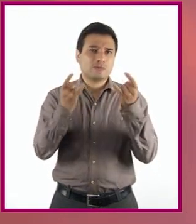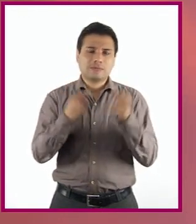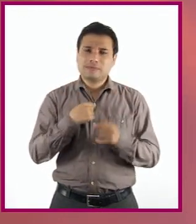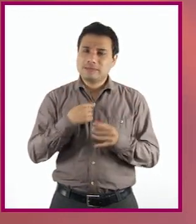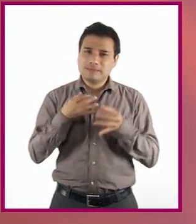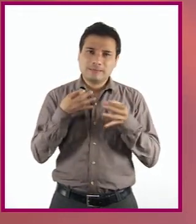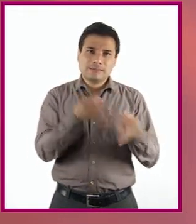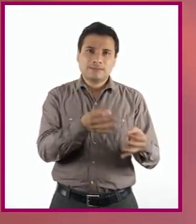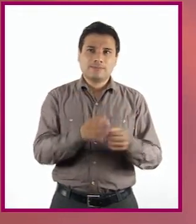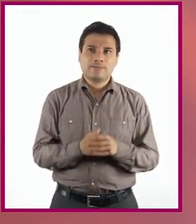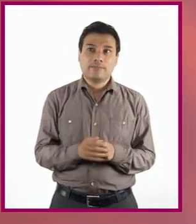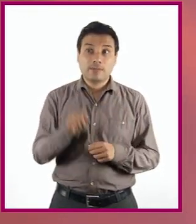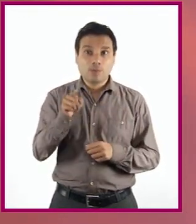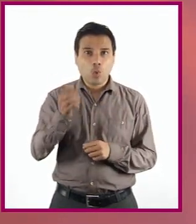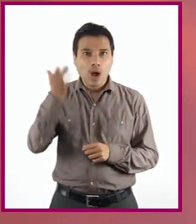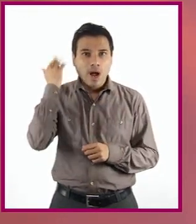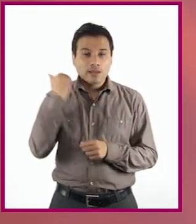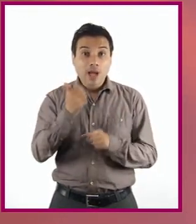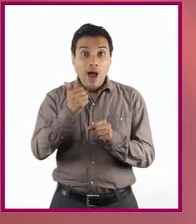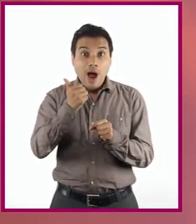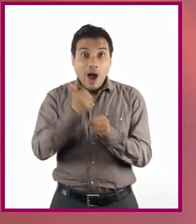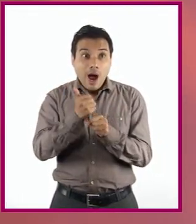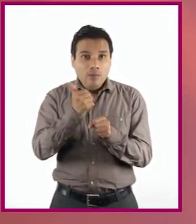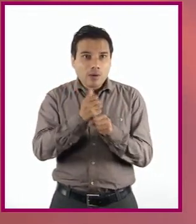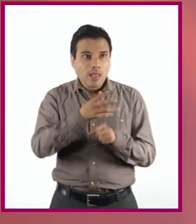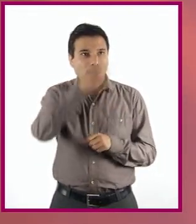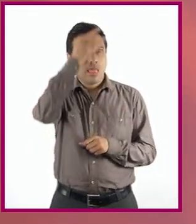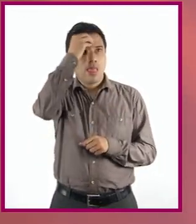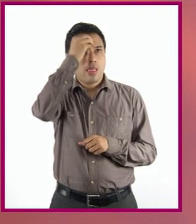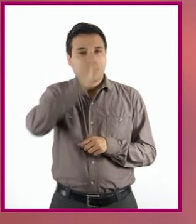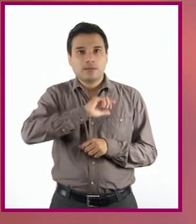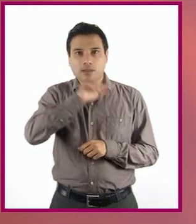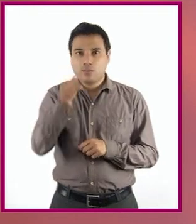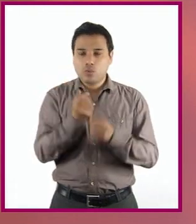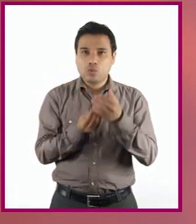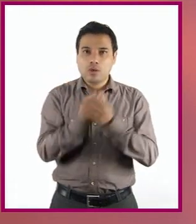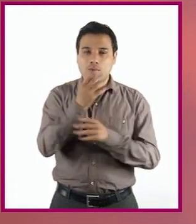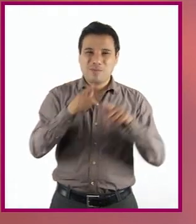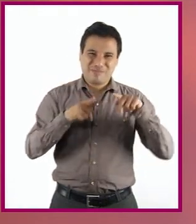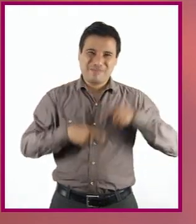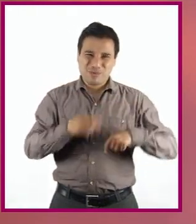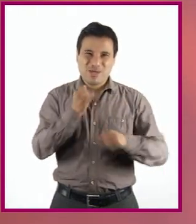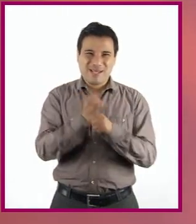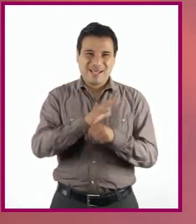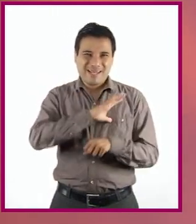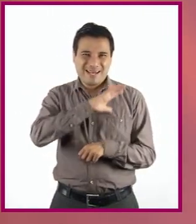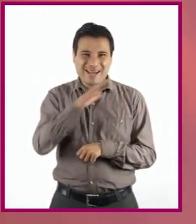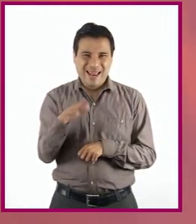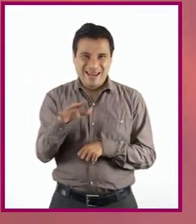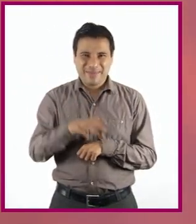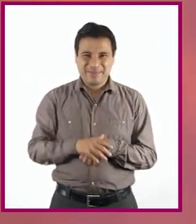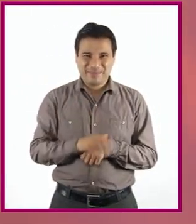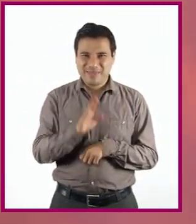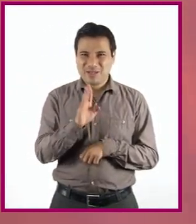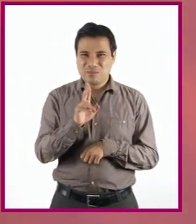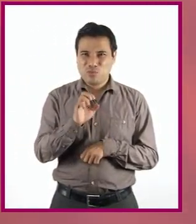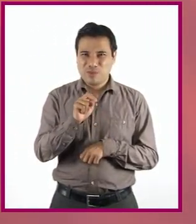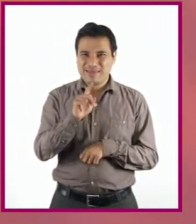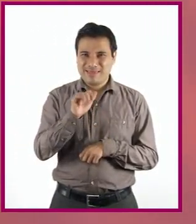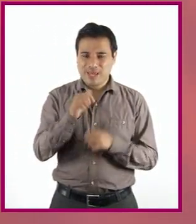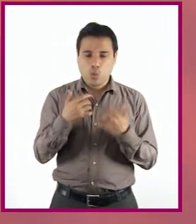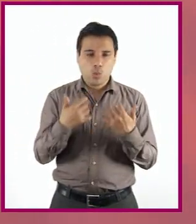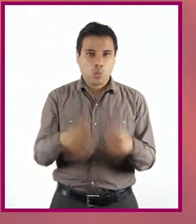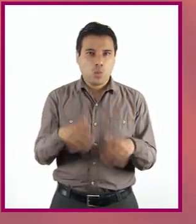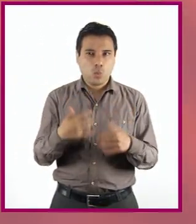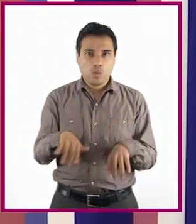que se inspiró en su abuelo para crear el personaje del general Aureliano Buendía es un hecho que realmente me conmovió